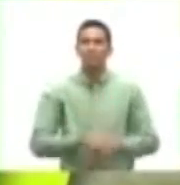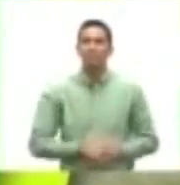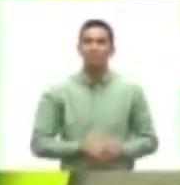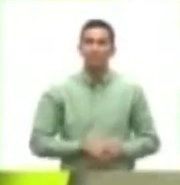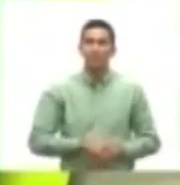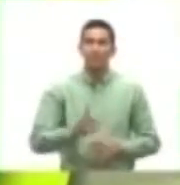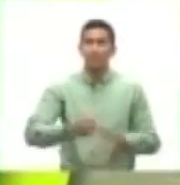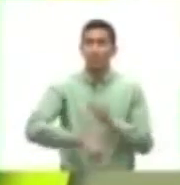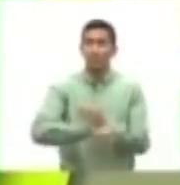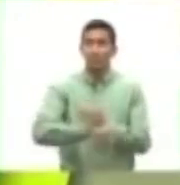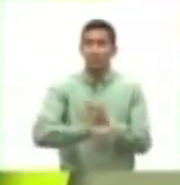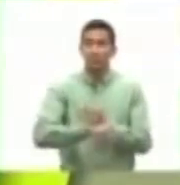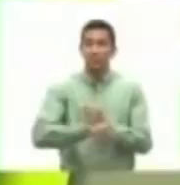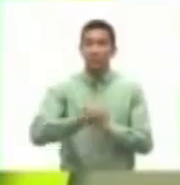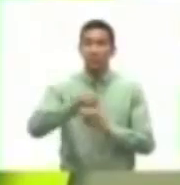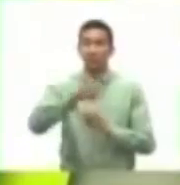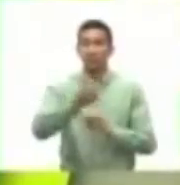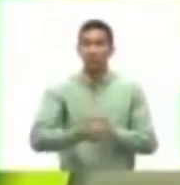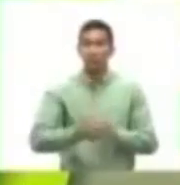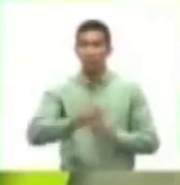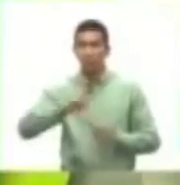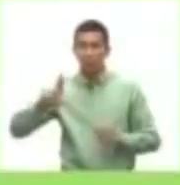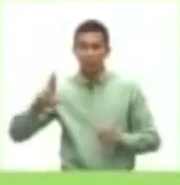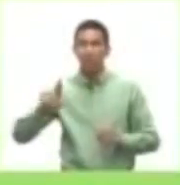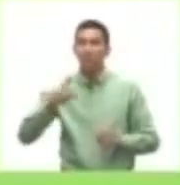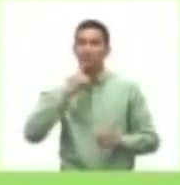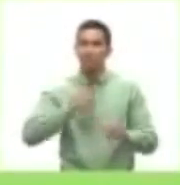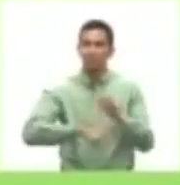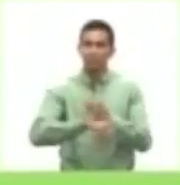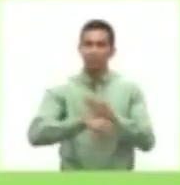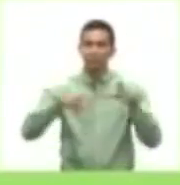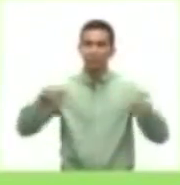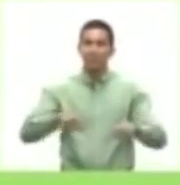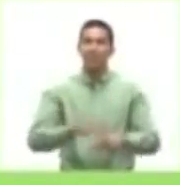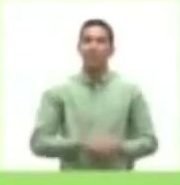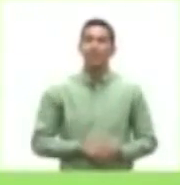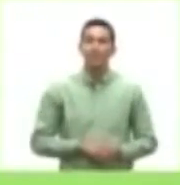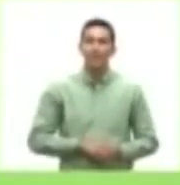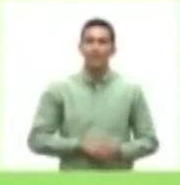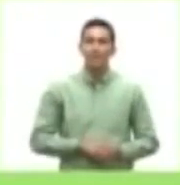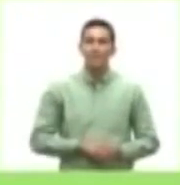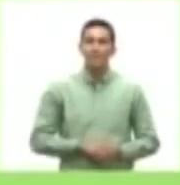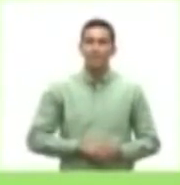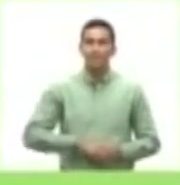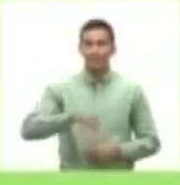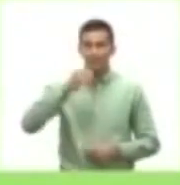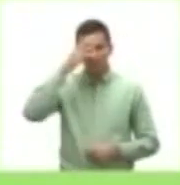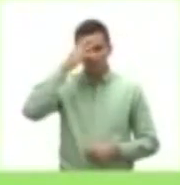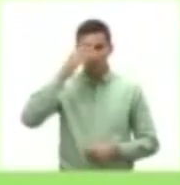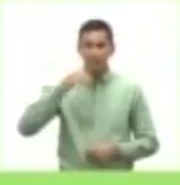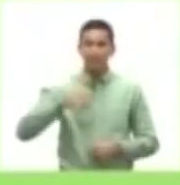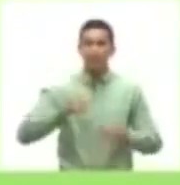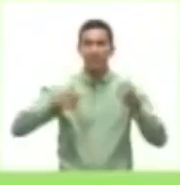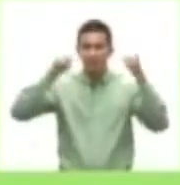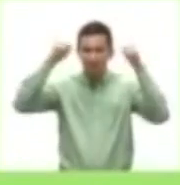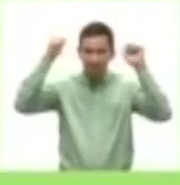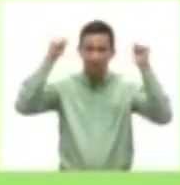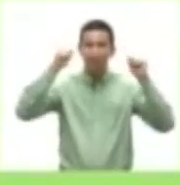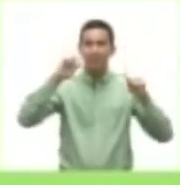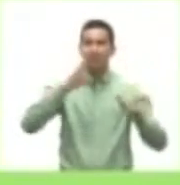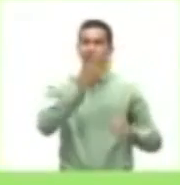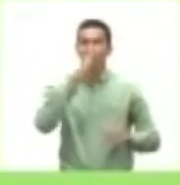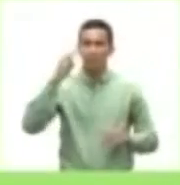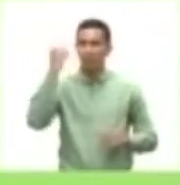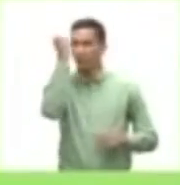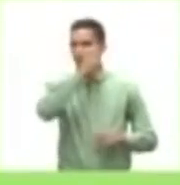pleno corazón del suroriente de Barranquilla. El Carnaval de Barranquilla 2017 y el Carnaval de Soledad Atlántico